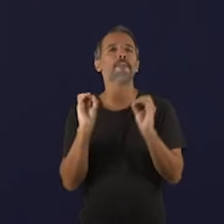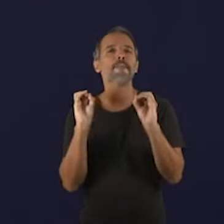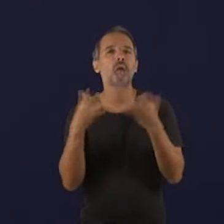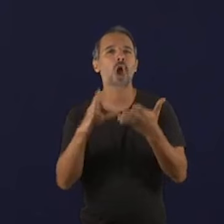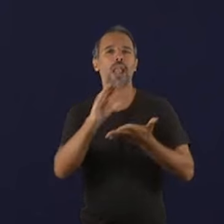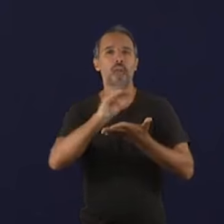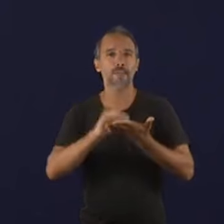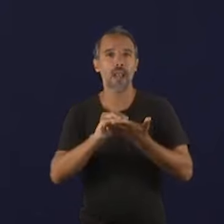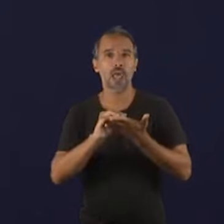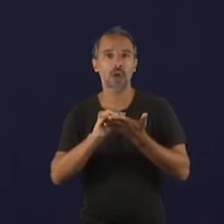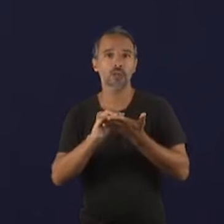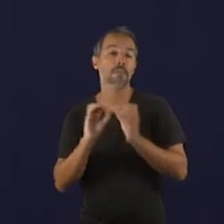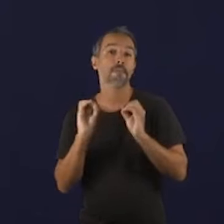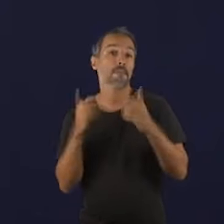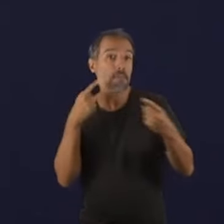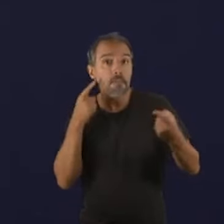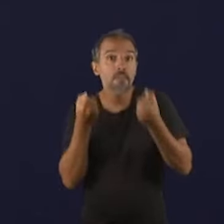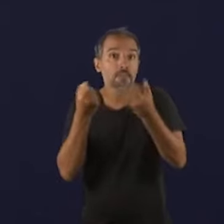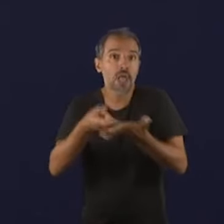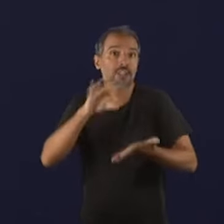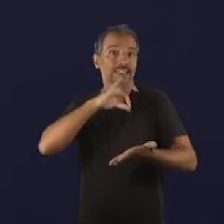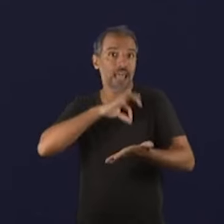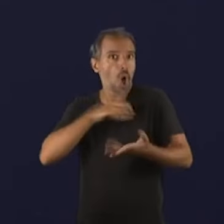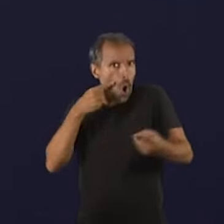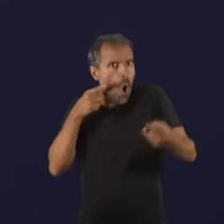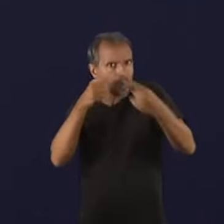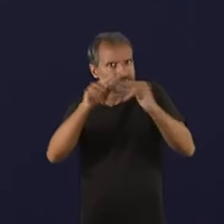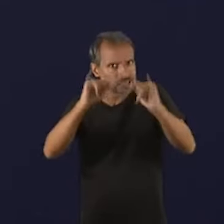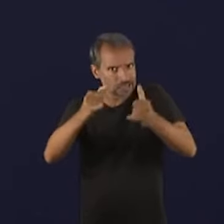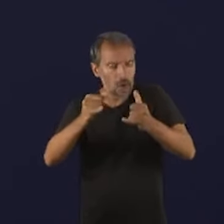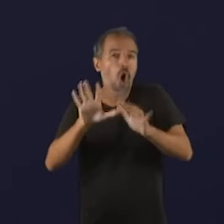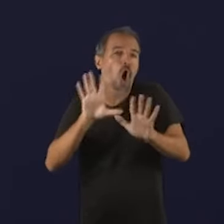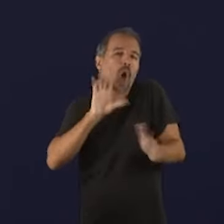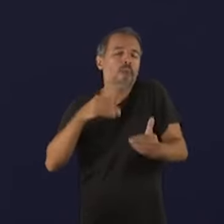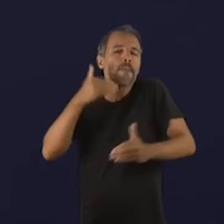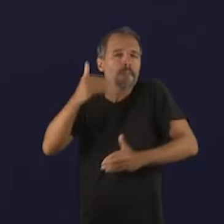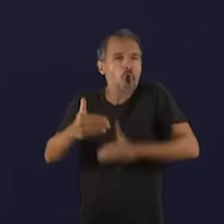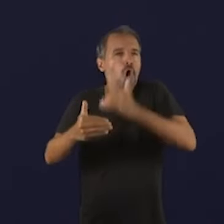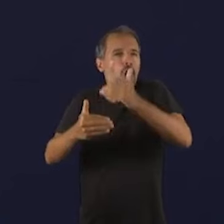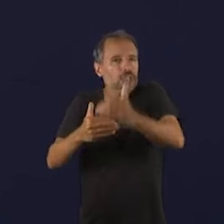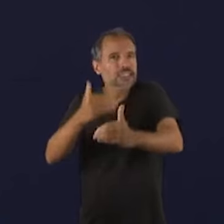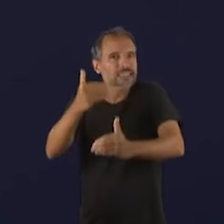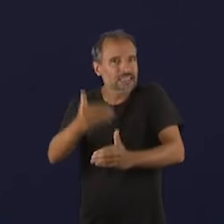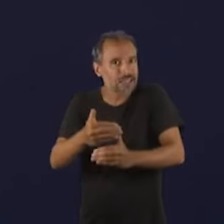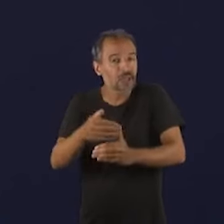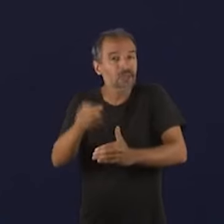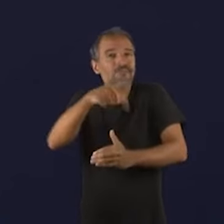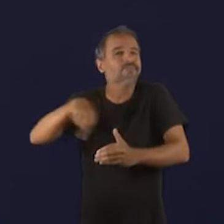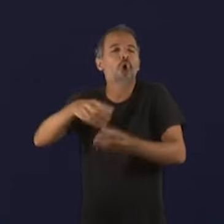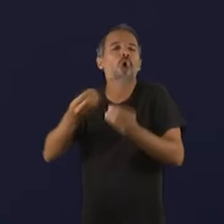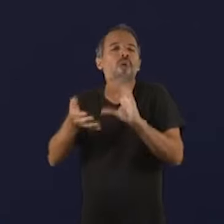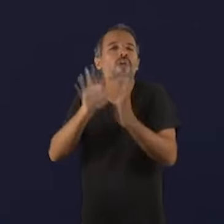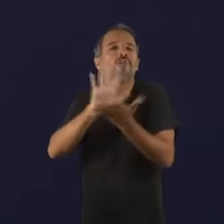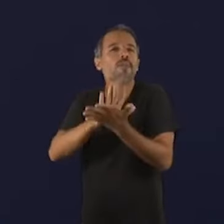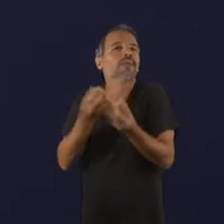salarios es a lo que apuntamos que por supuesto es un proceso que implica